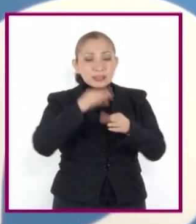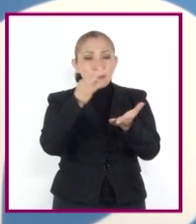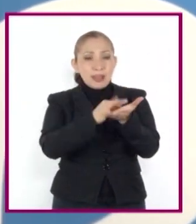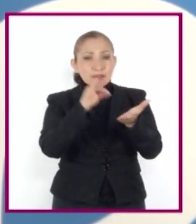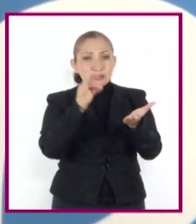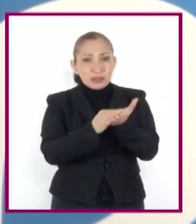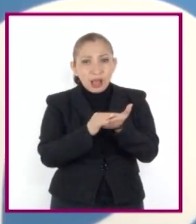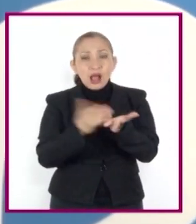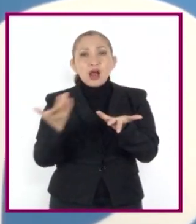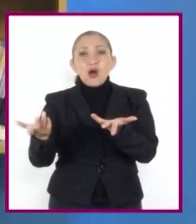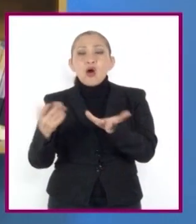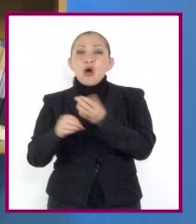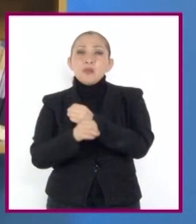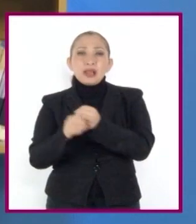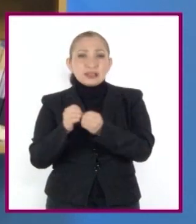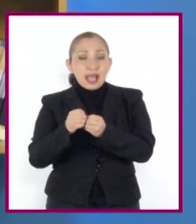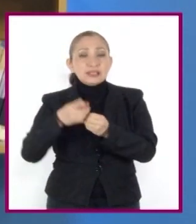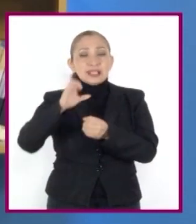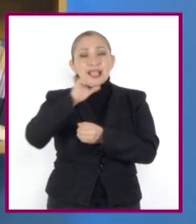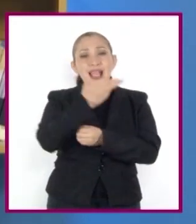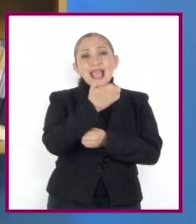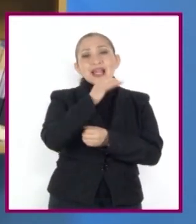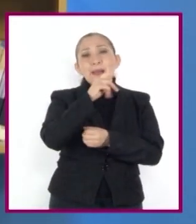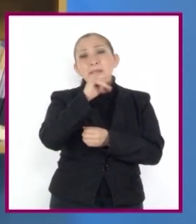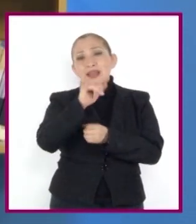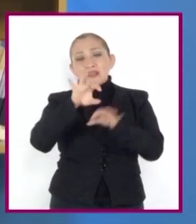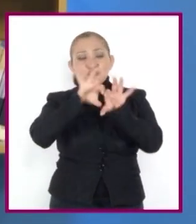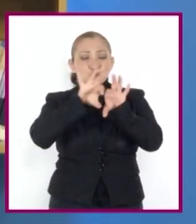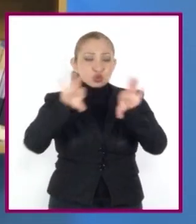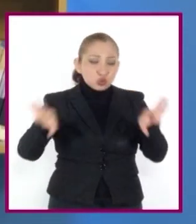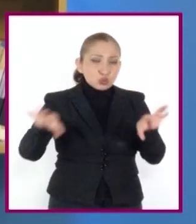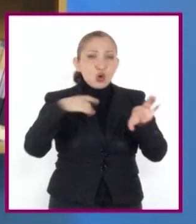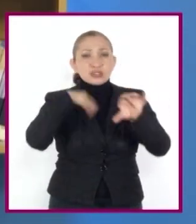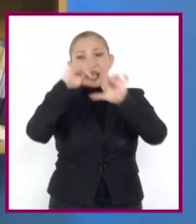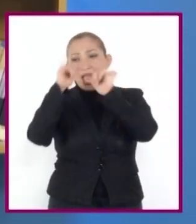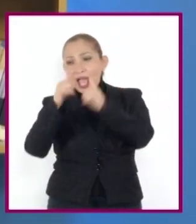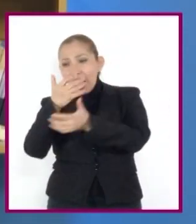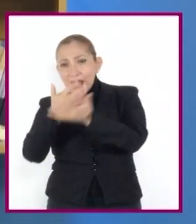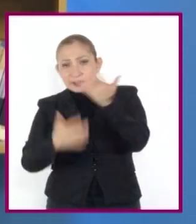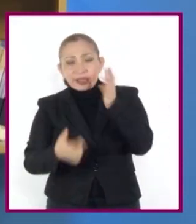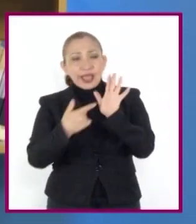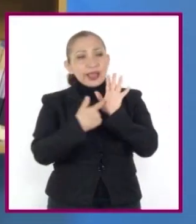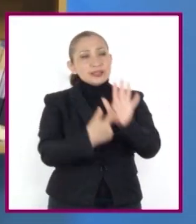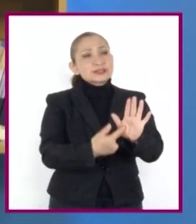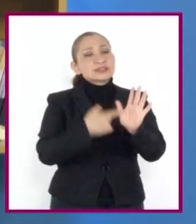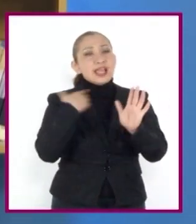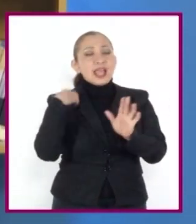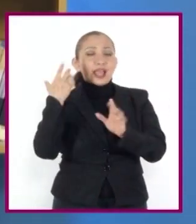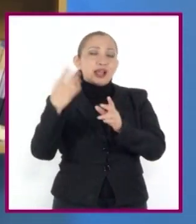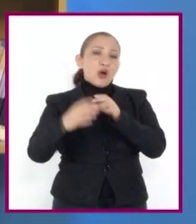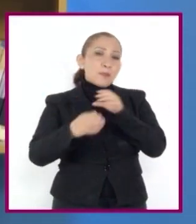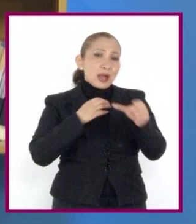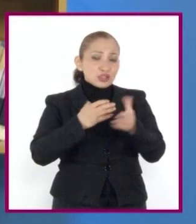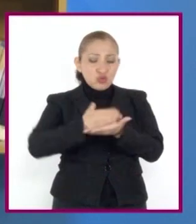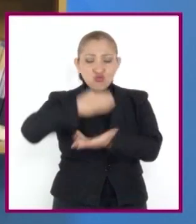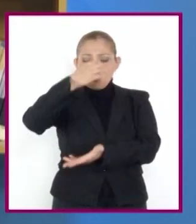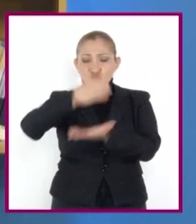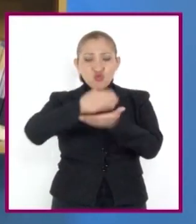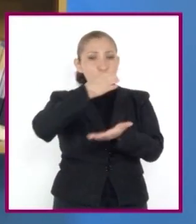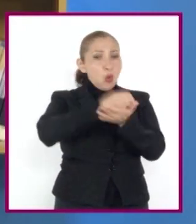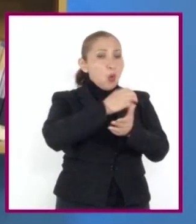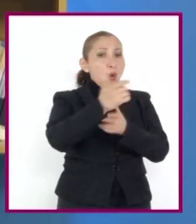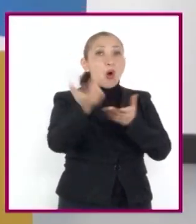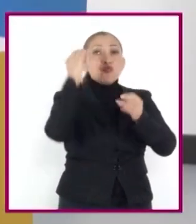piezas metalúrgicas, herramientas, tuberías, artesanías, exhibidores comerciales, envases y